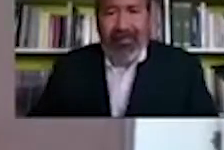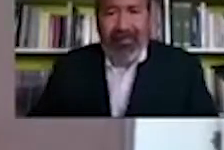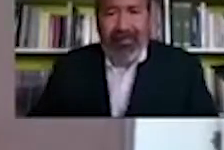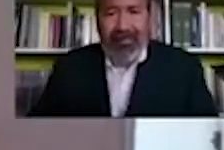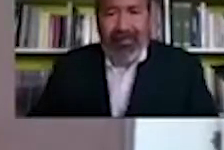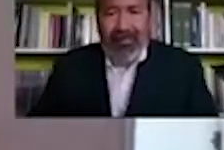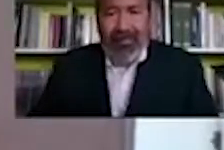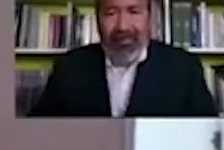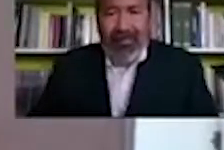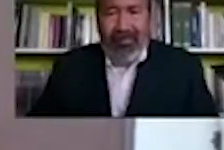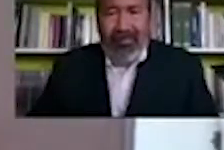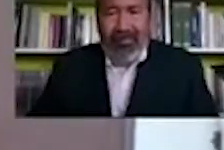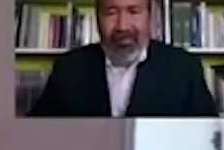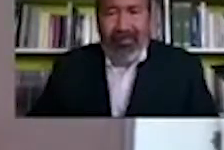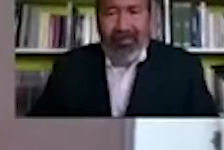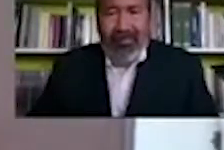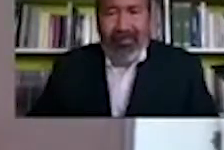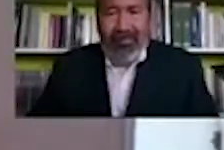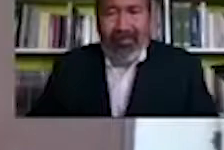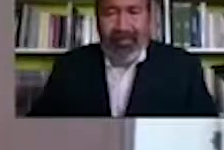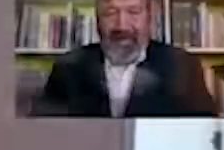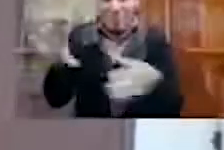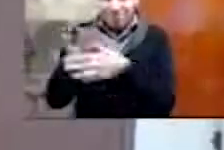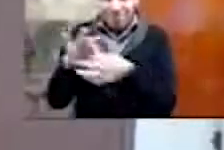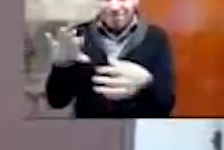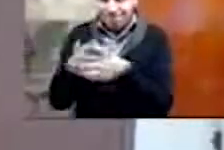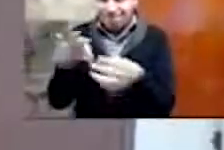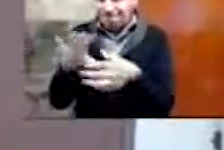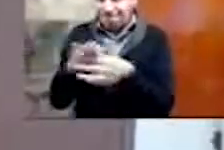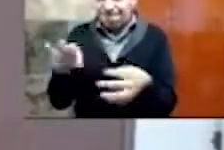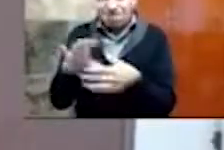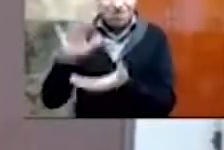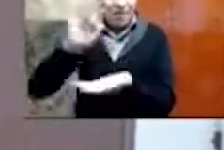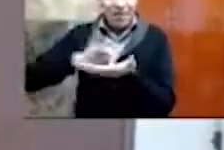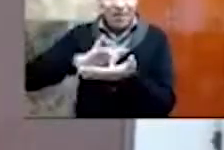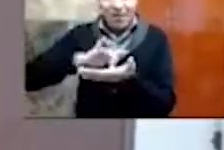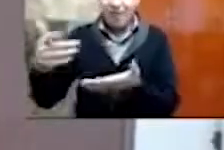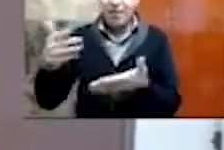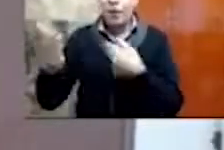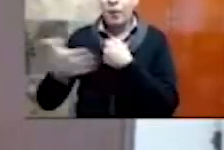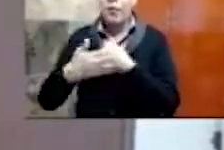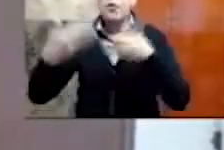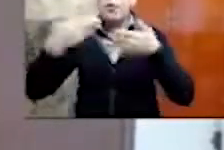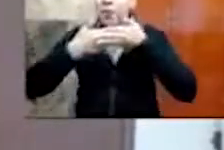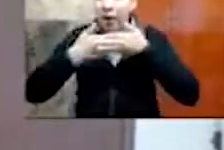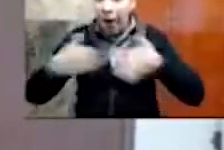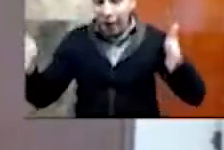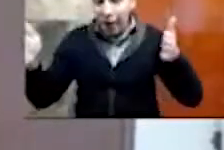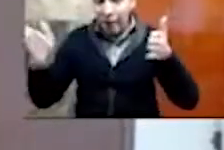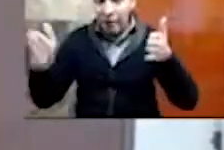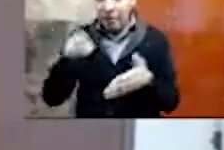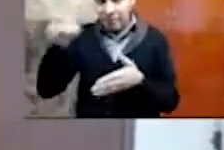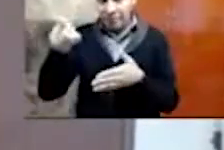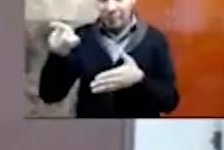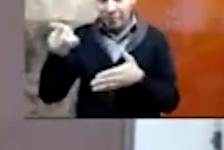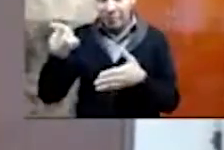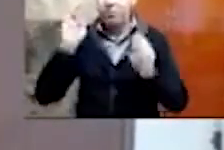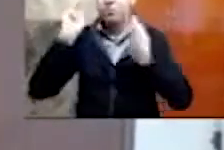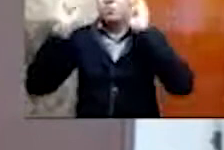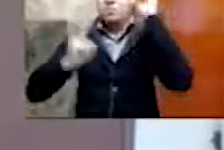estas primicias maravillosas, esperamos con ansia la apertura al público de estos nuevos espacios, que